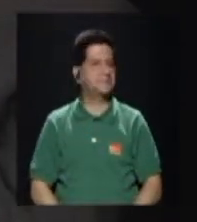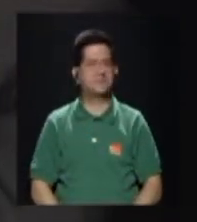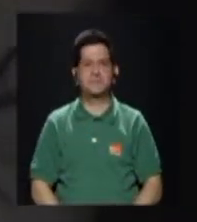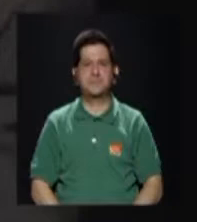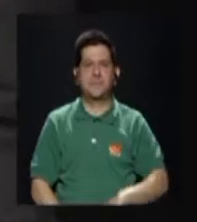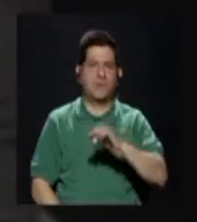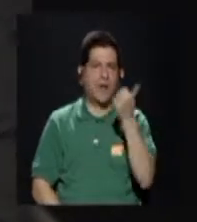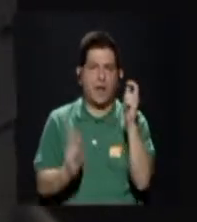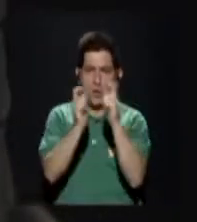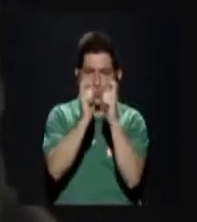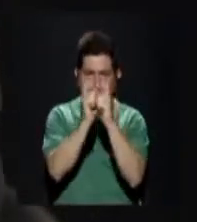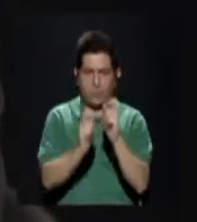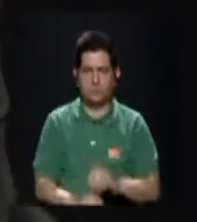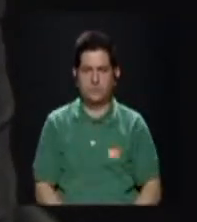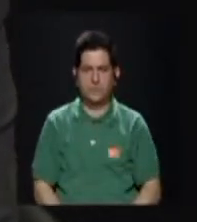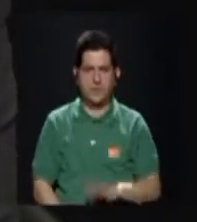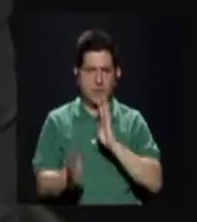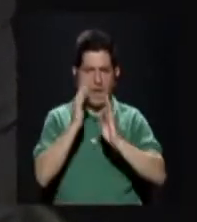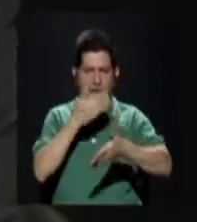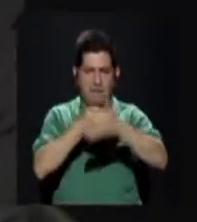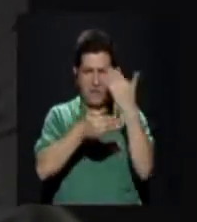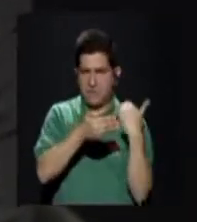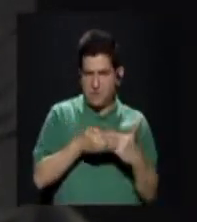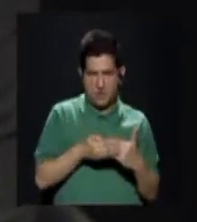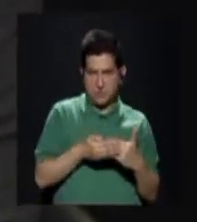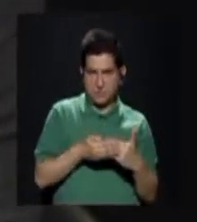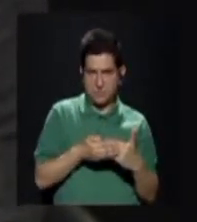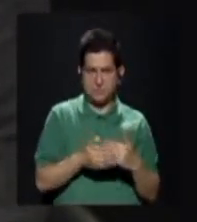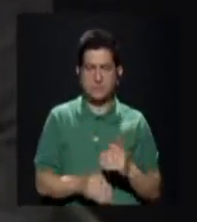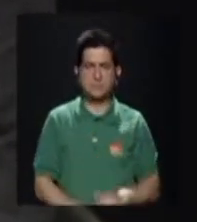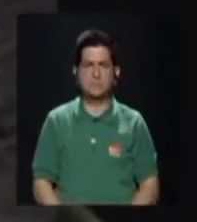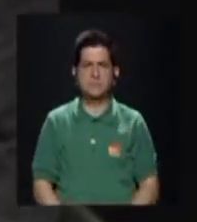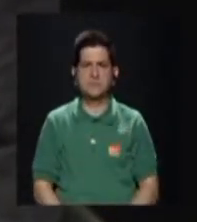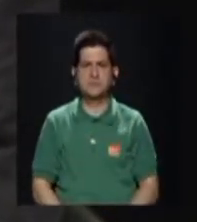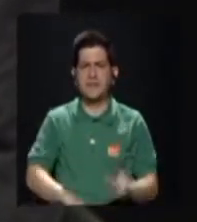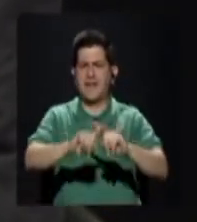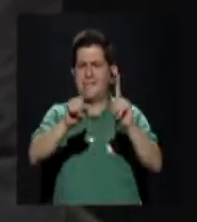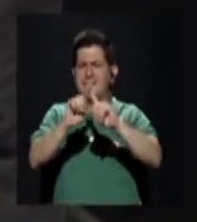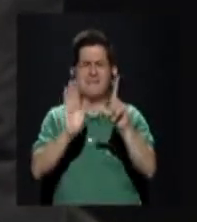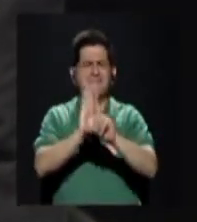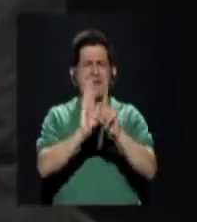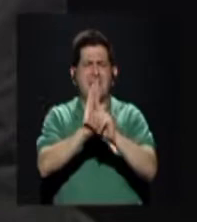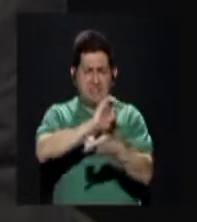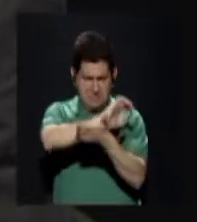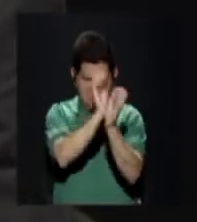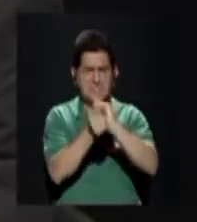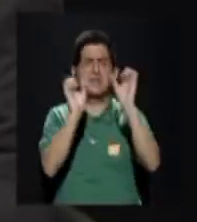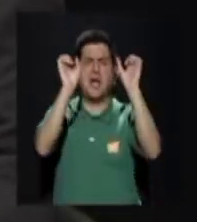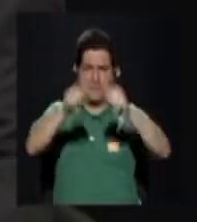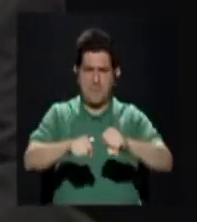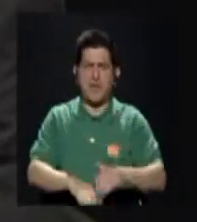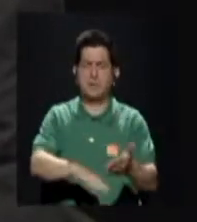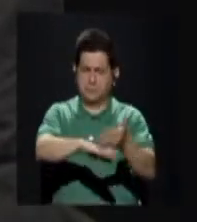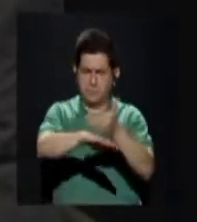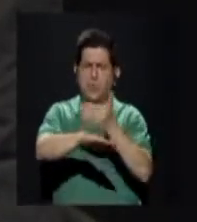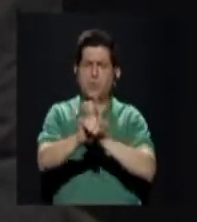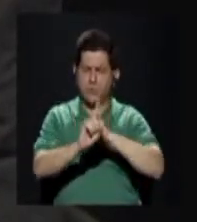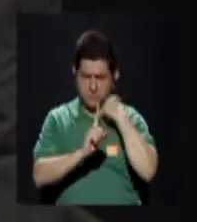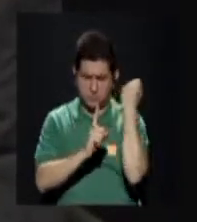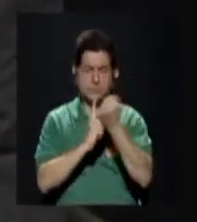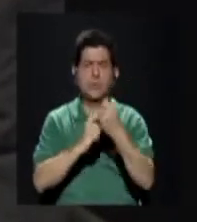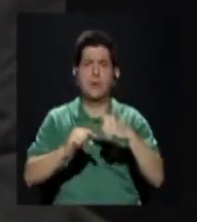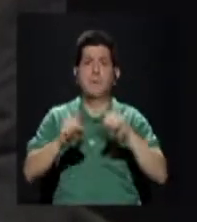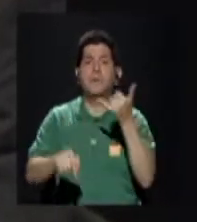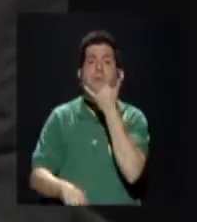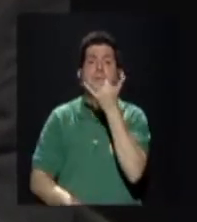El otro punto es, que estábamos hablando ahora, hay un montón de leyes que se pueden cambiar para mejorar eso. Pero